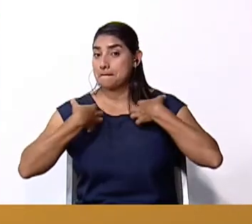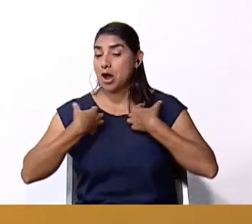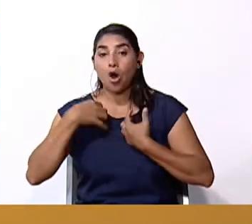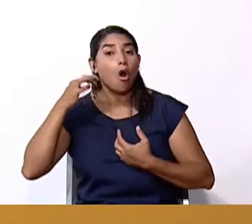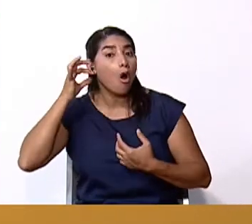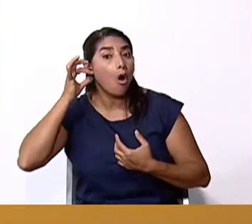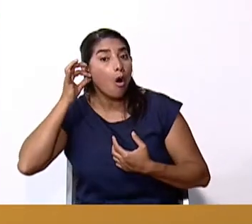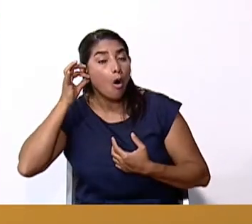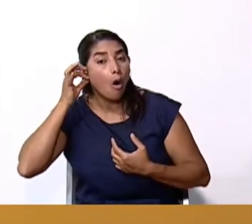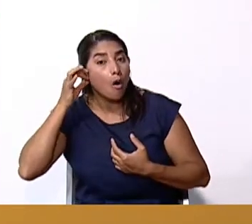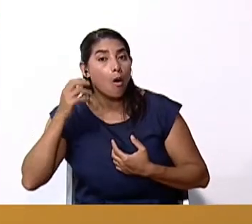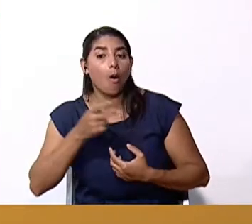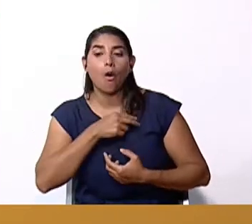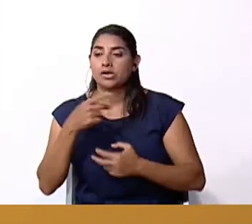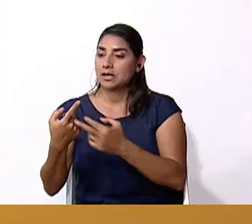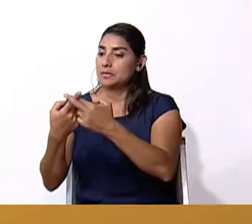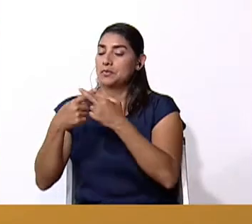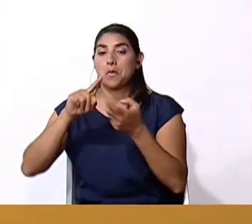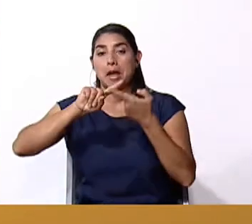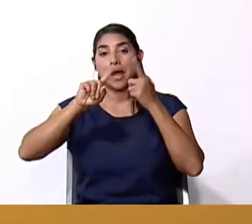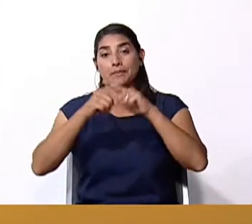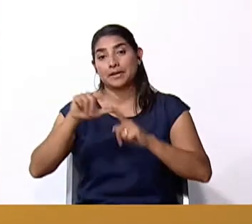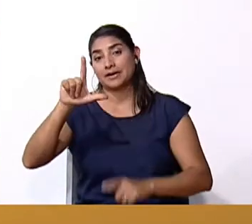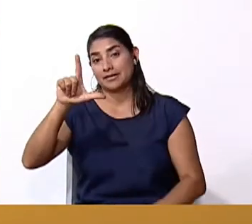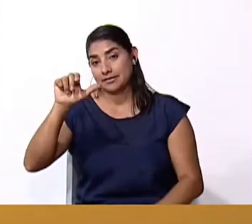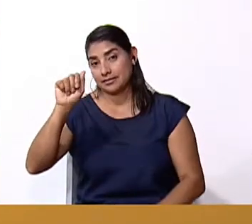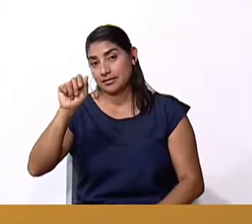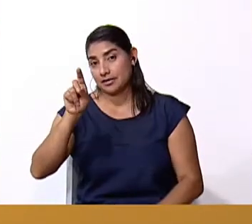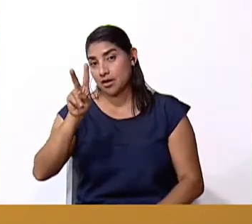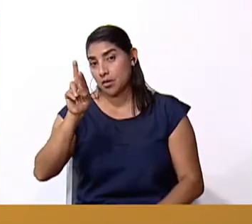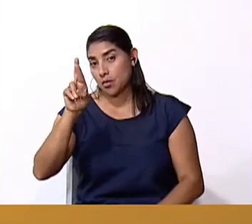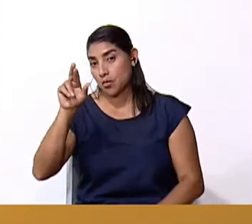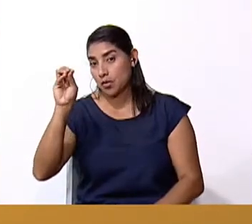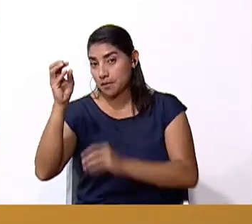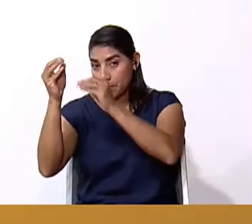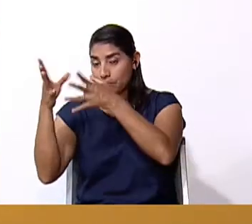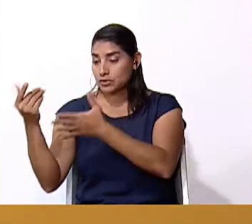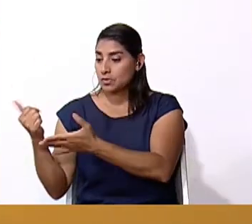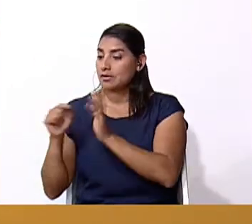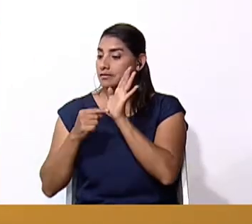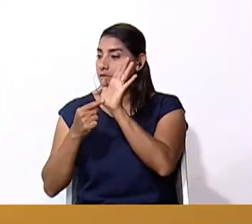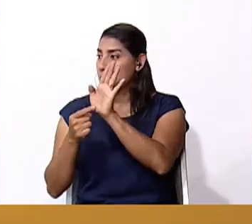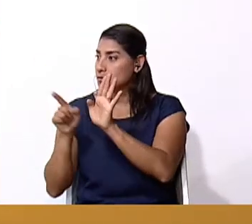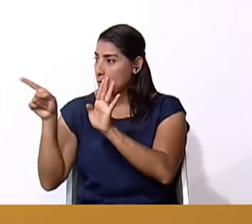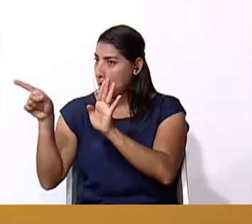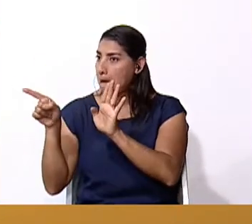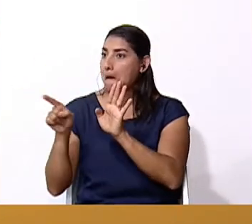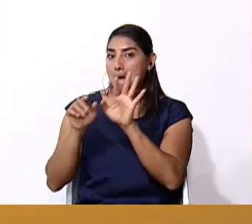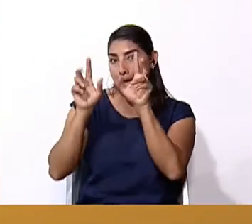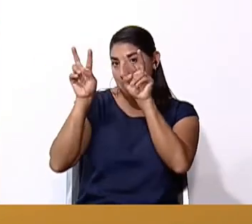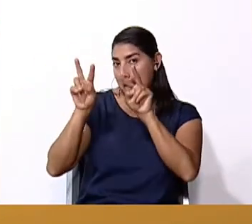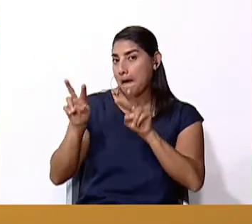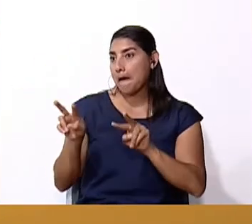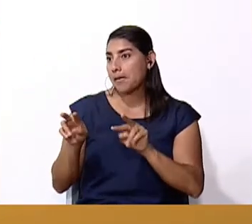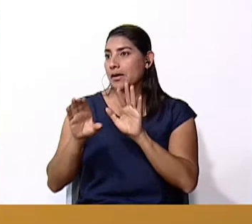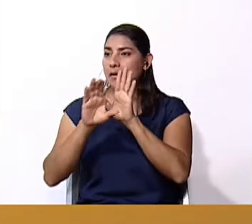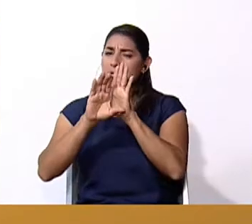niña Laura nos presentó. Es un ejemplo que podemos observar de